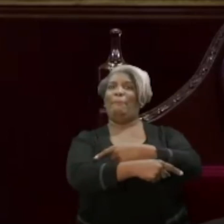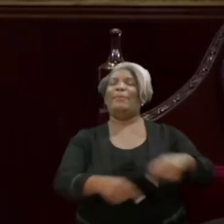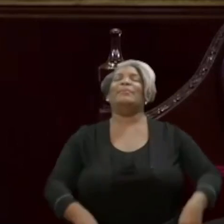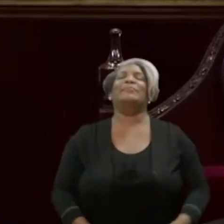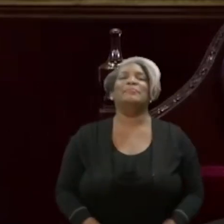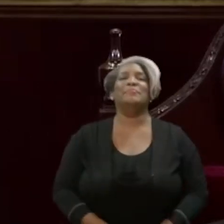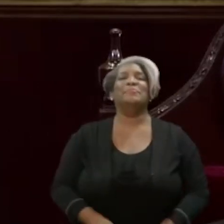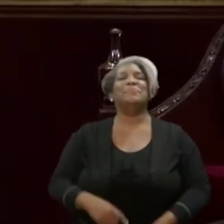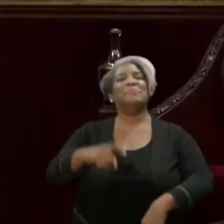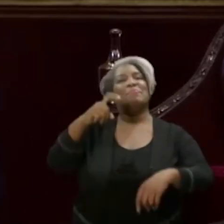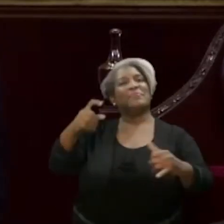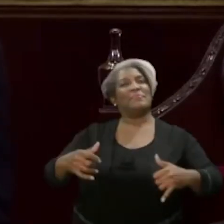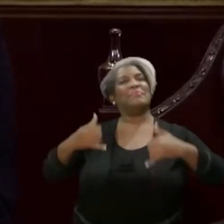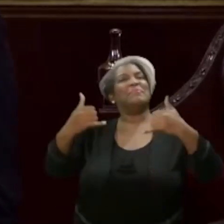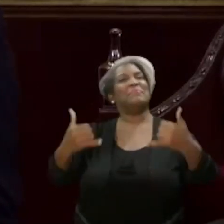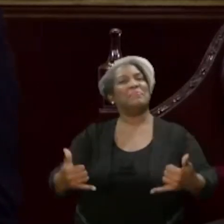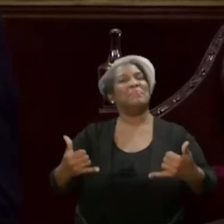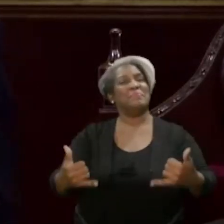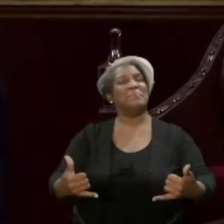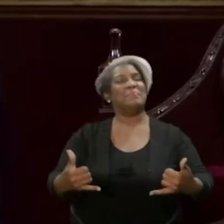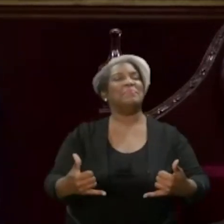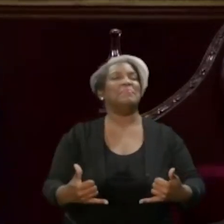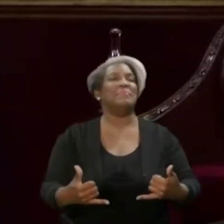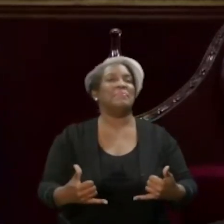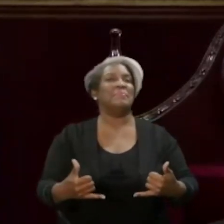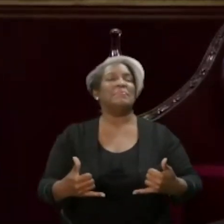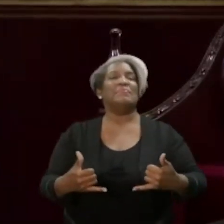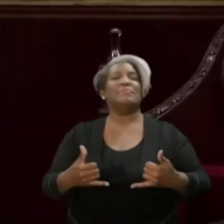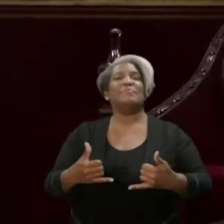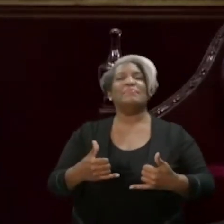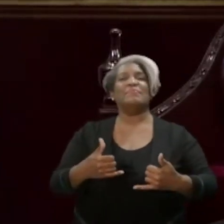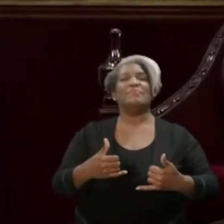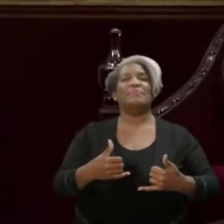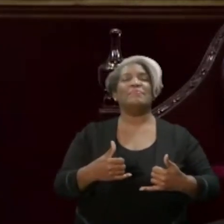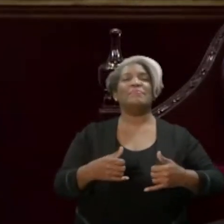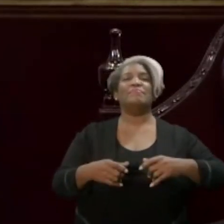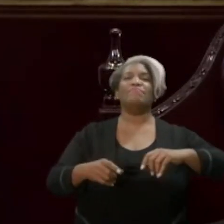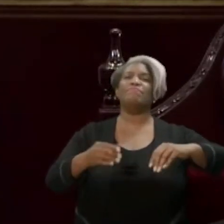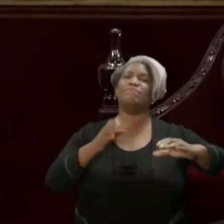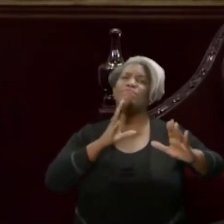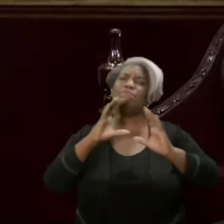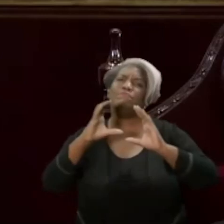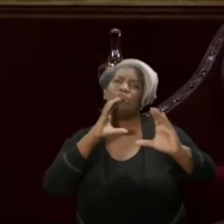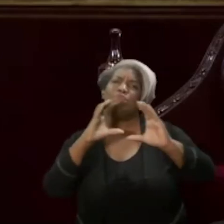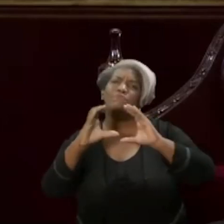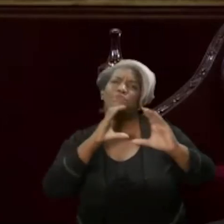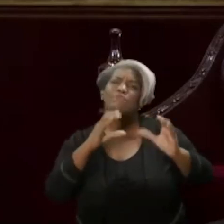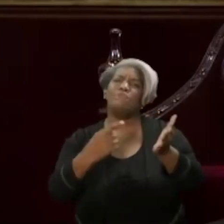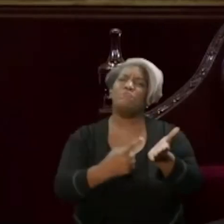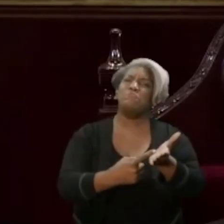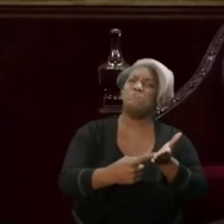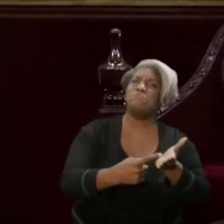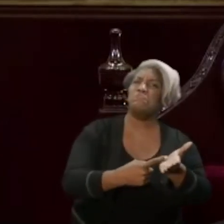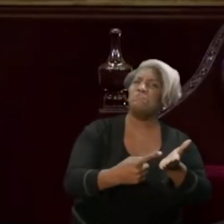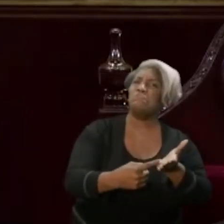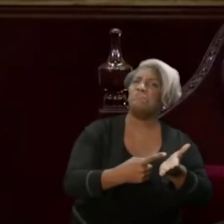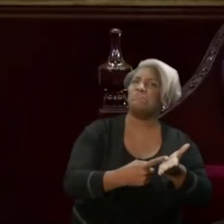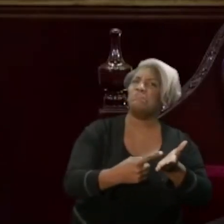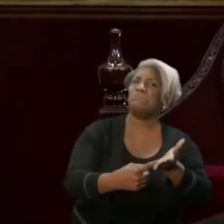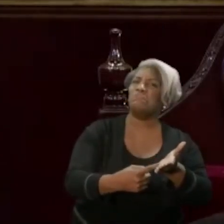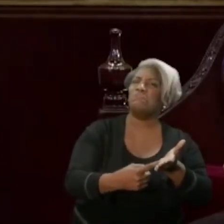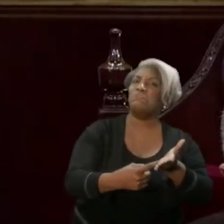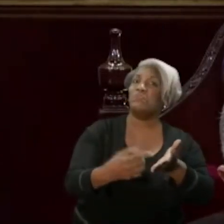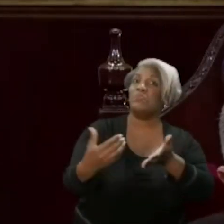En estos momentos, además, se están desarrollando los diálogos pertinentes para producir otros